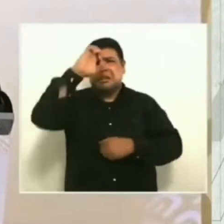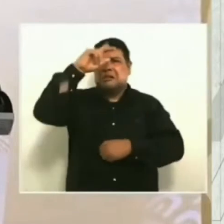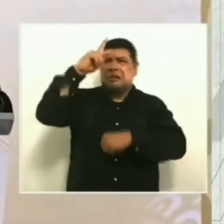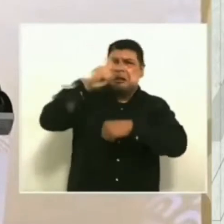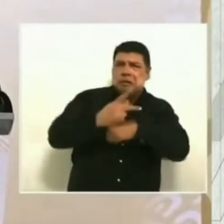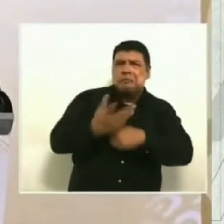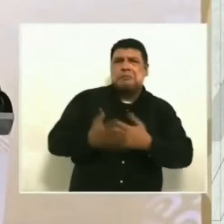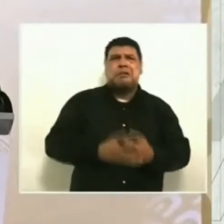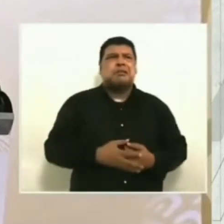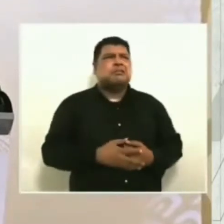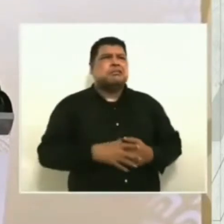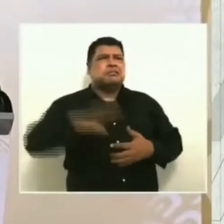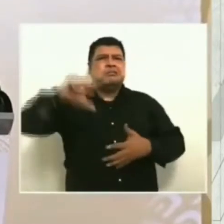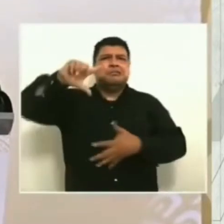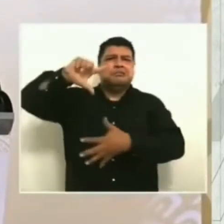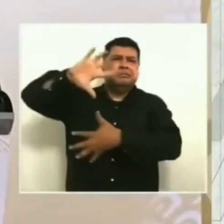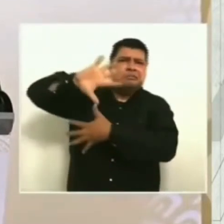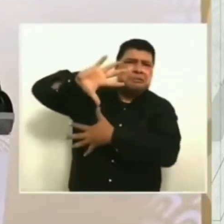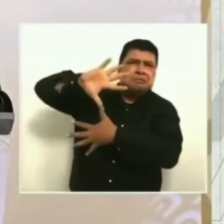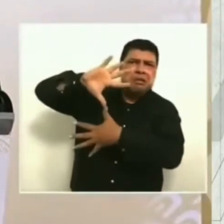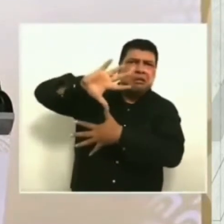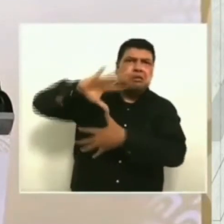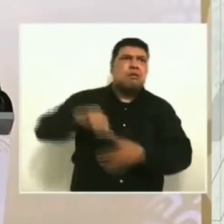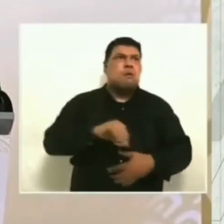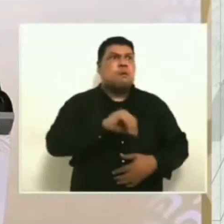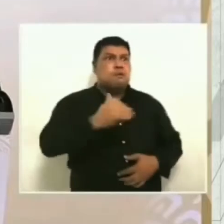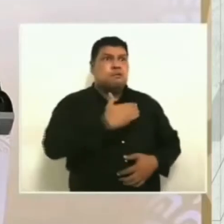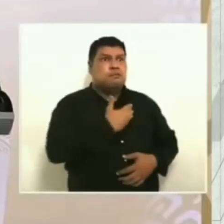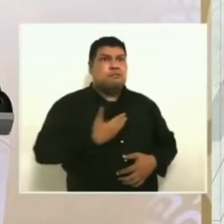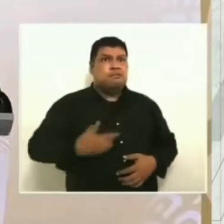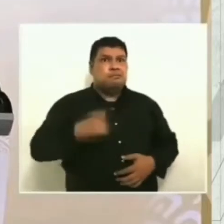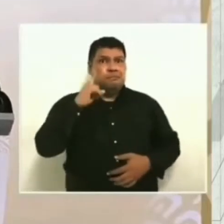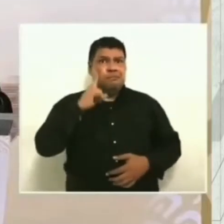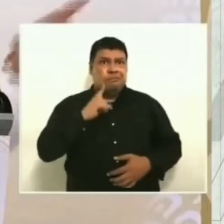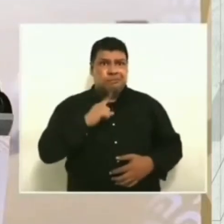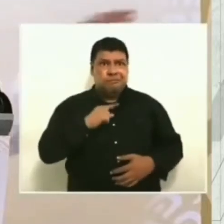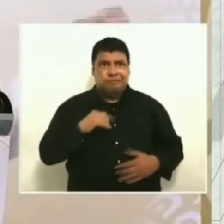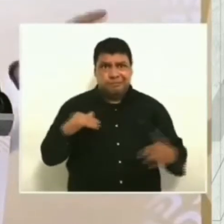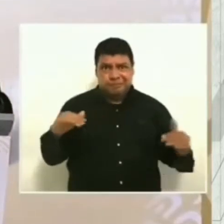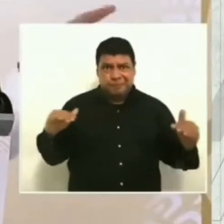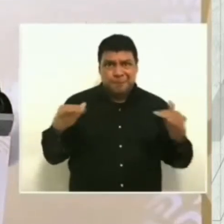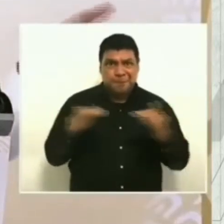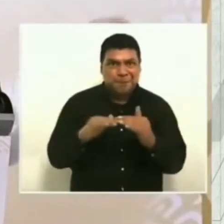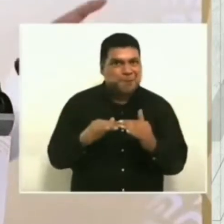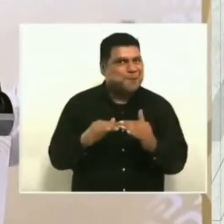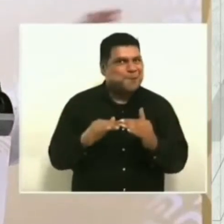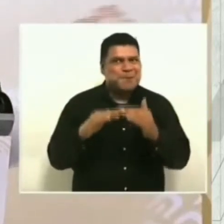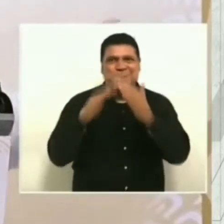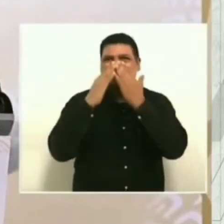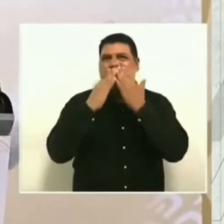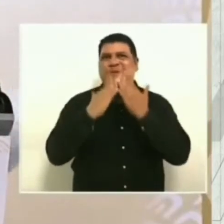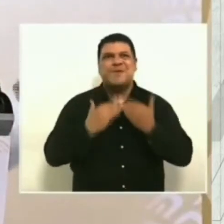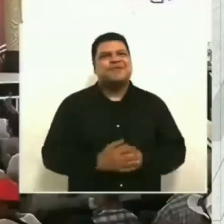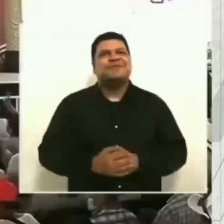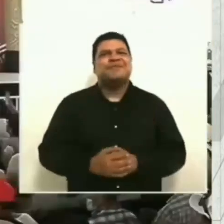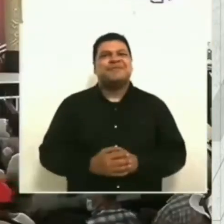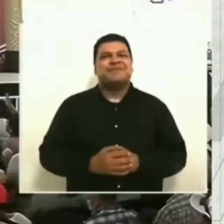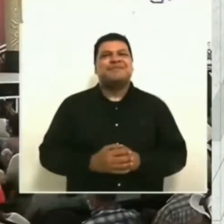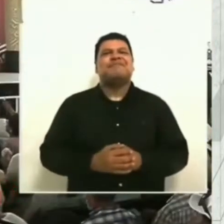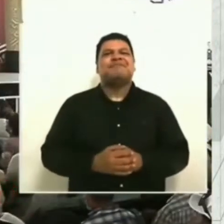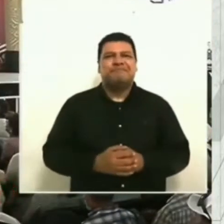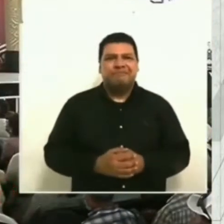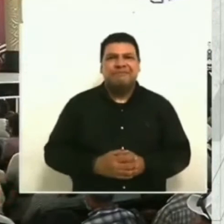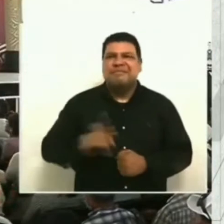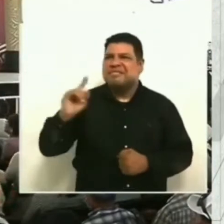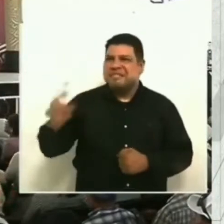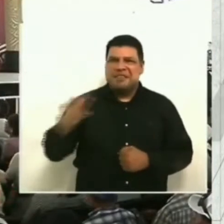Europa, ni en América va a haber una presidenta como Claudia Sheinbaum, la